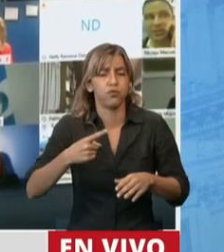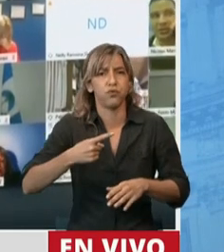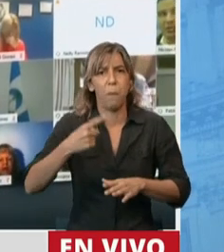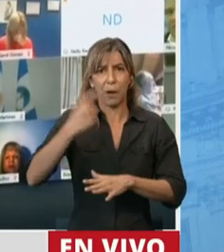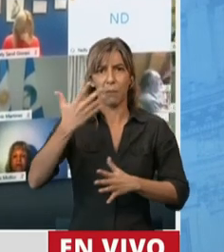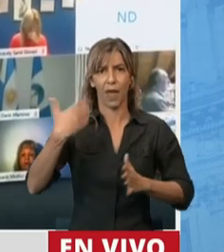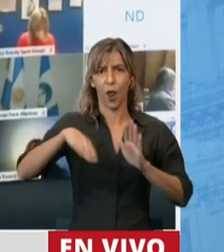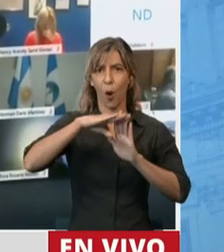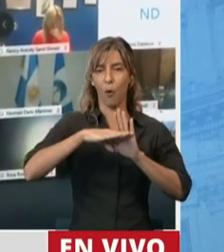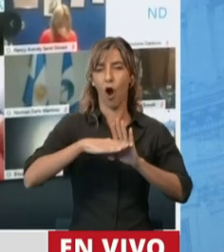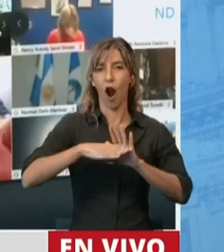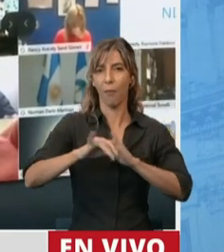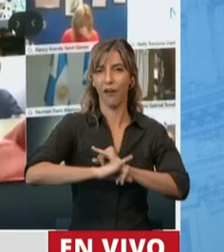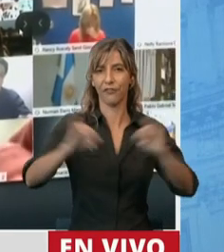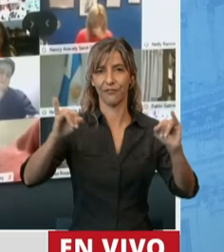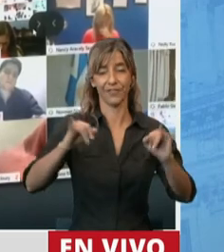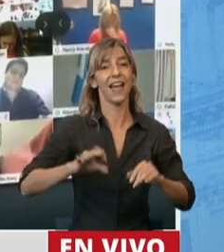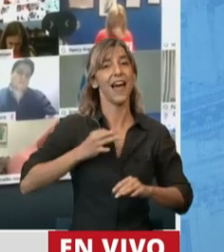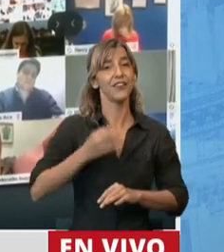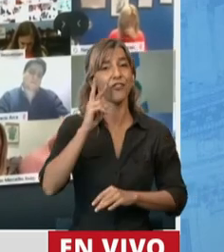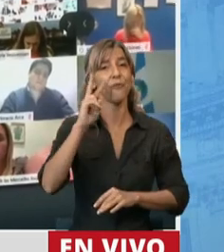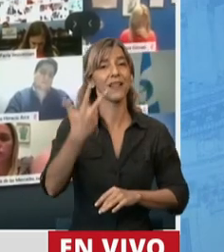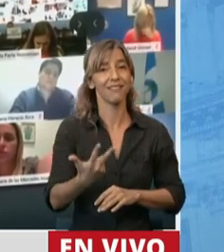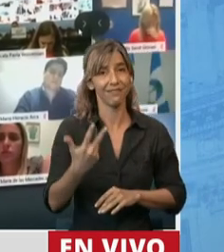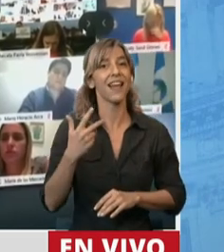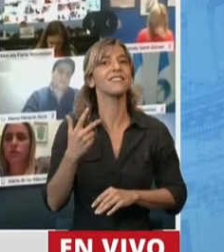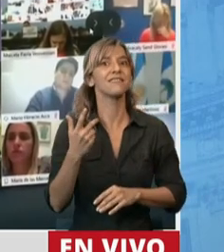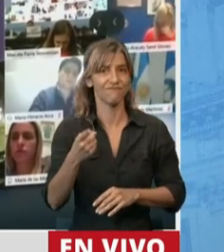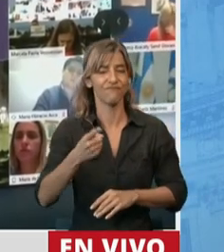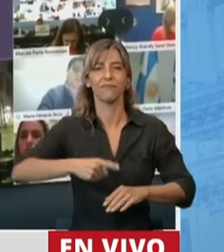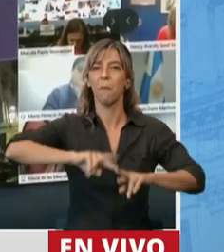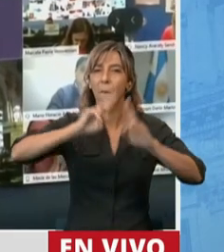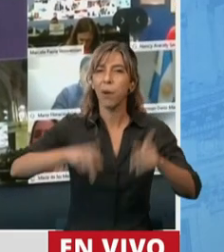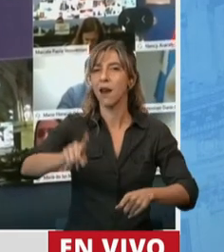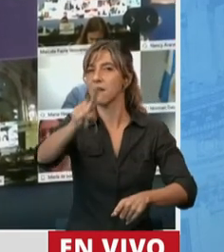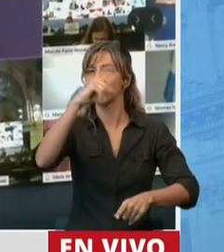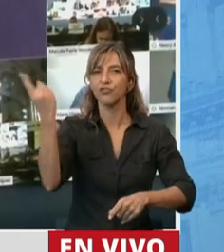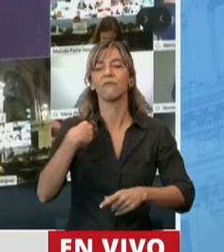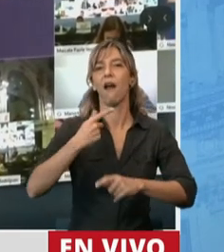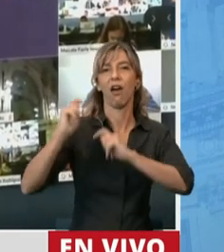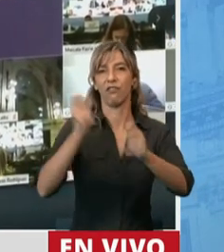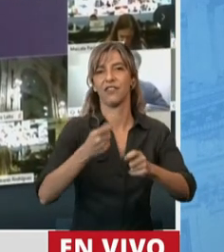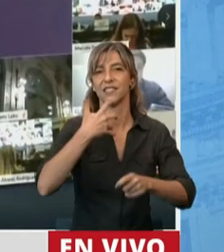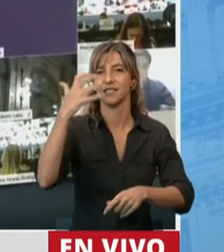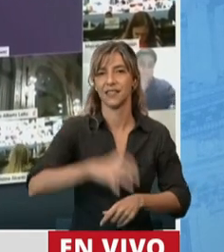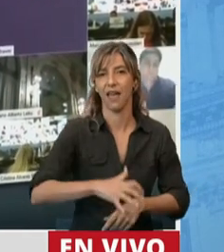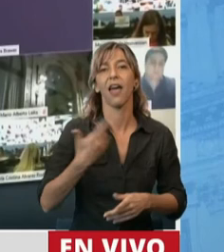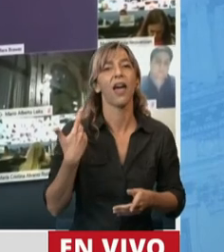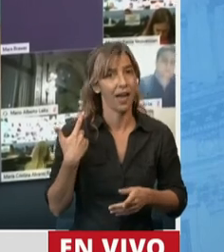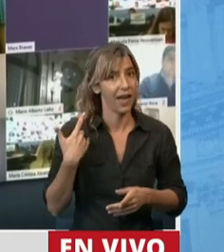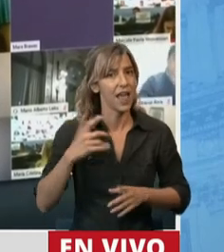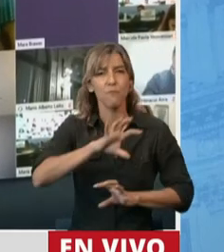año 2003 el primer plan nacional de donación de sangre, mejorando todos los indicadores de las 24